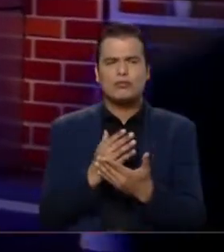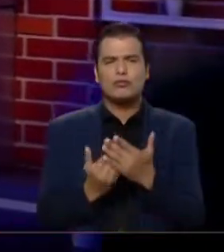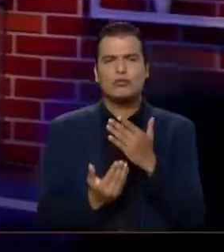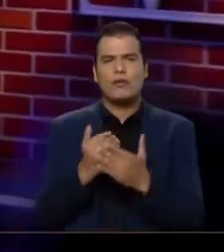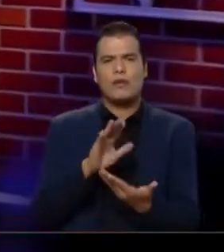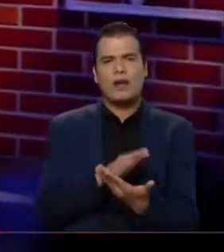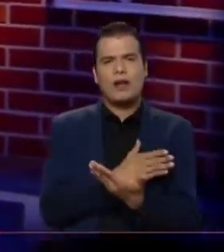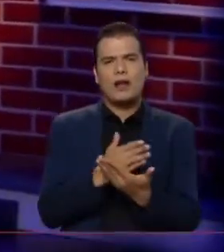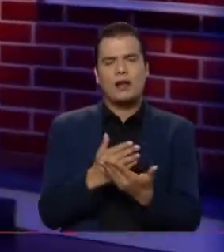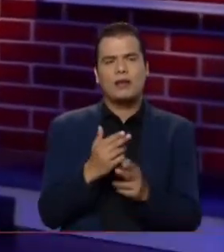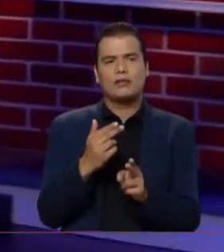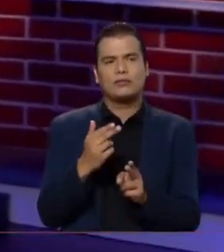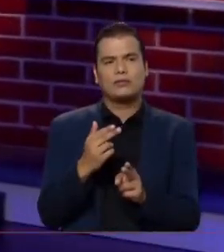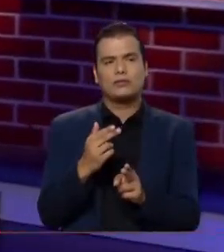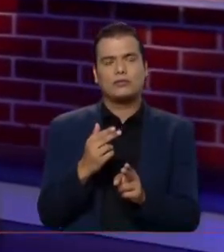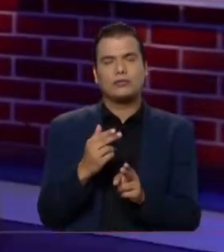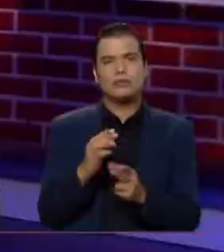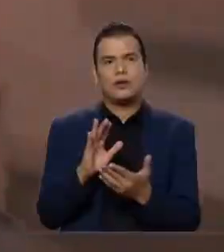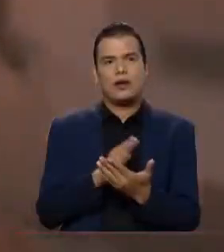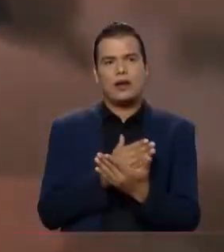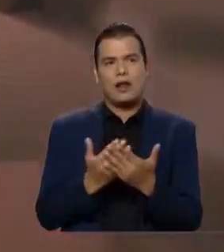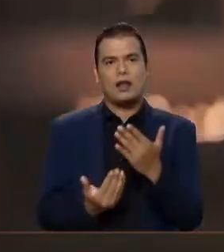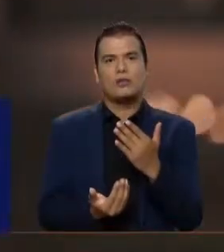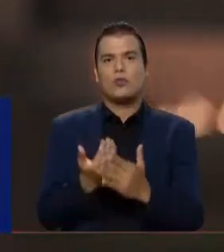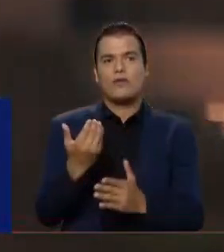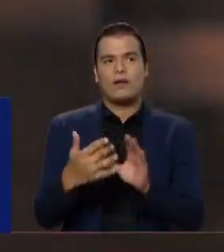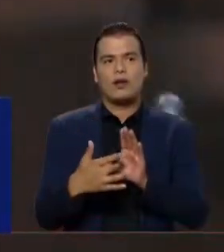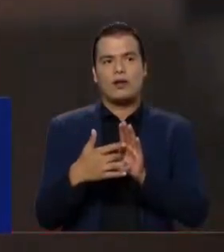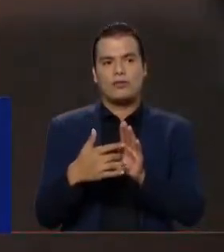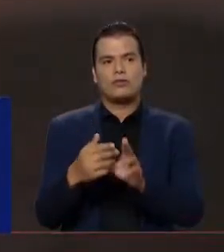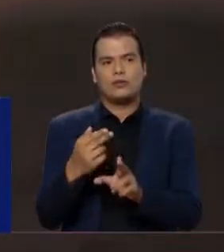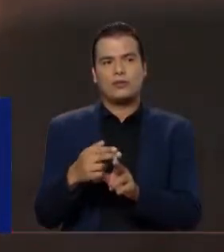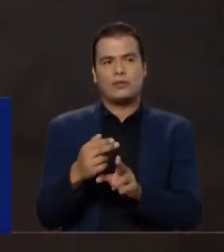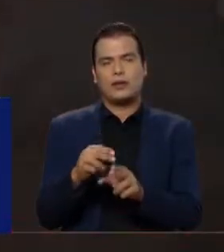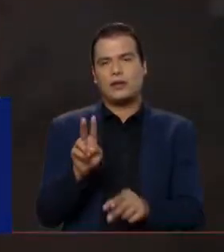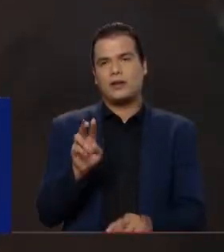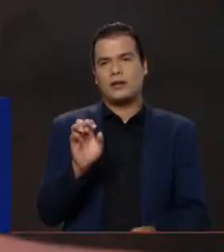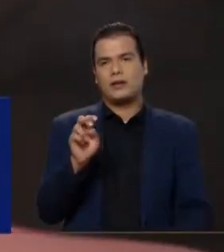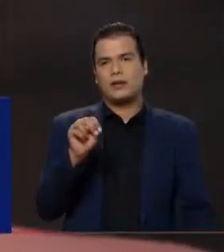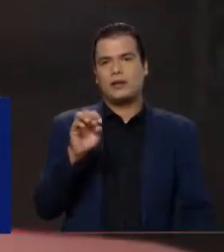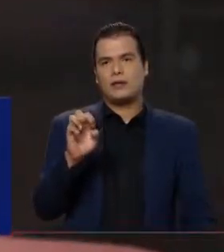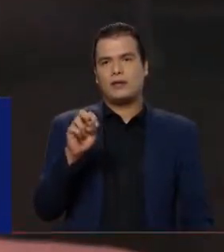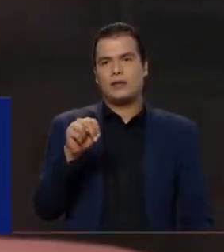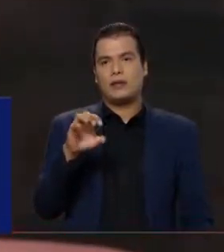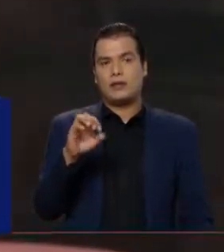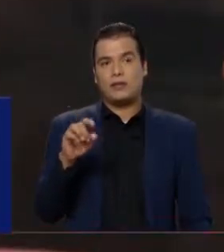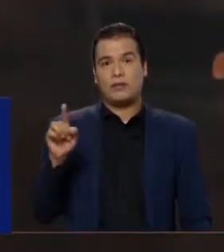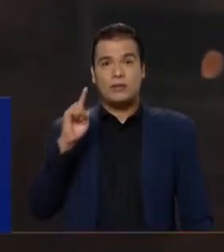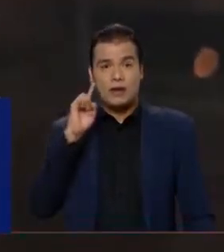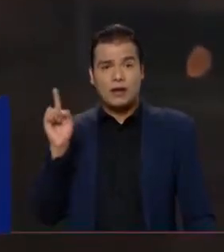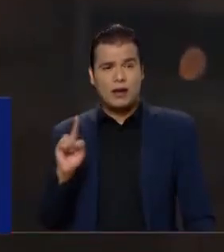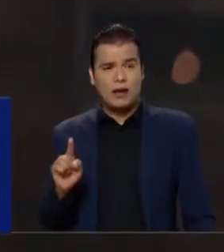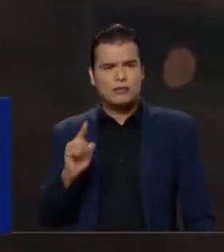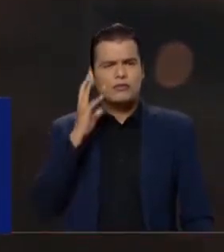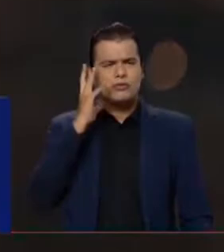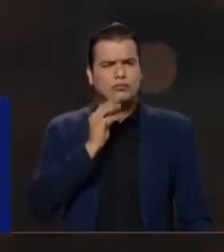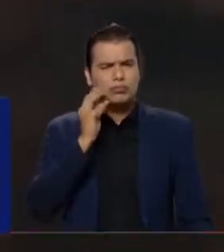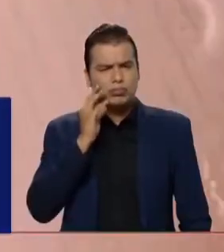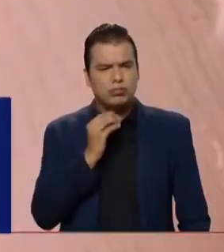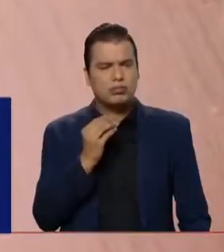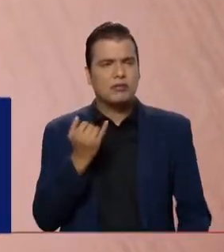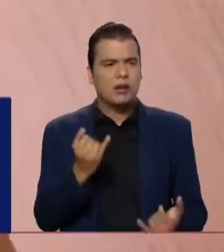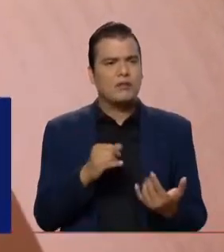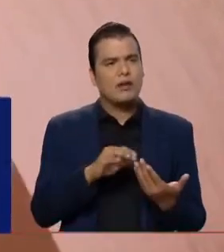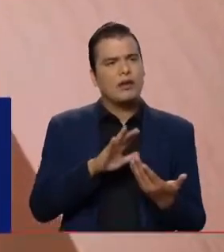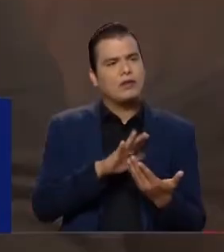titulado Veneno. No duele menos saber que su amplia trayectoria artística la ha llevado a incursionar en el género de